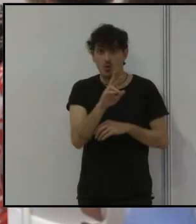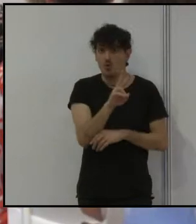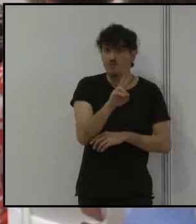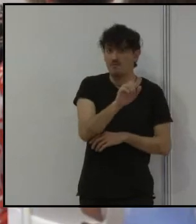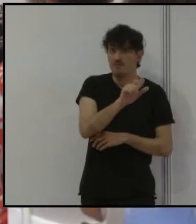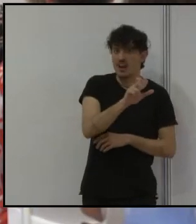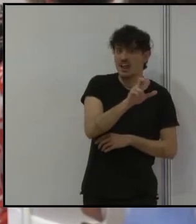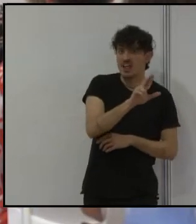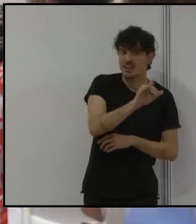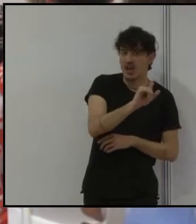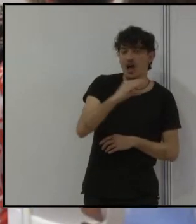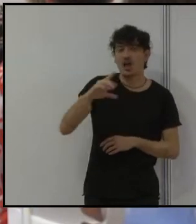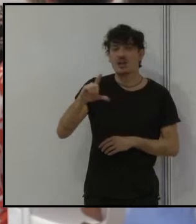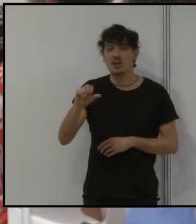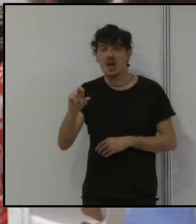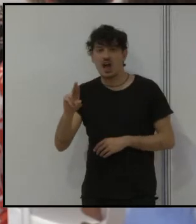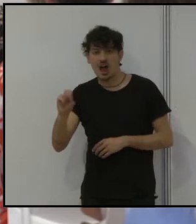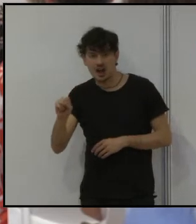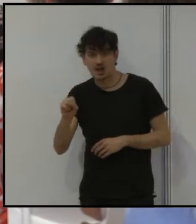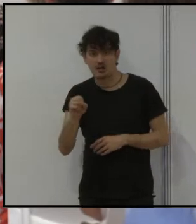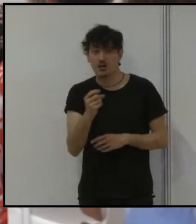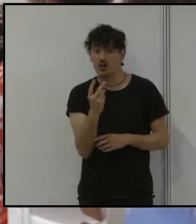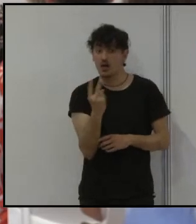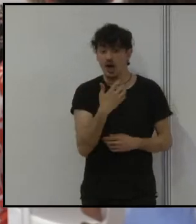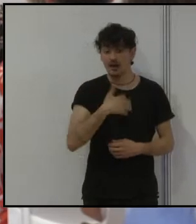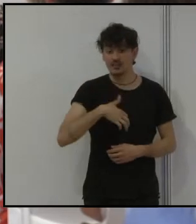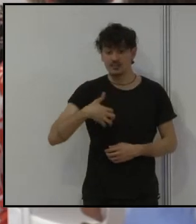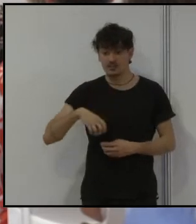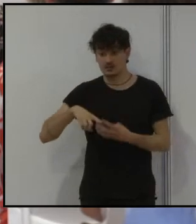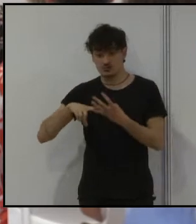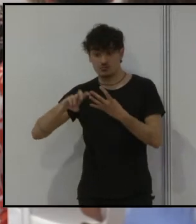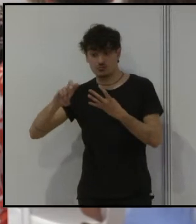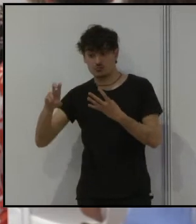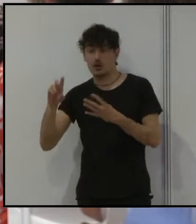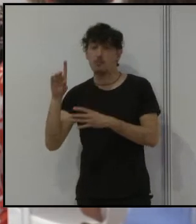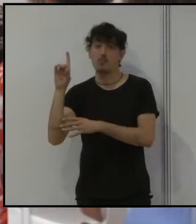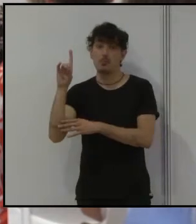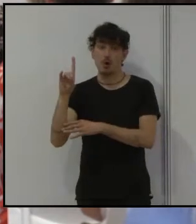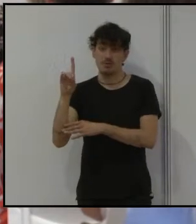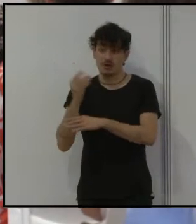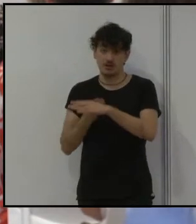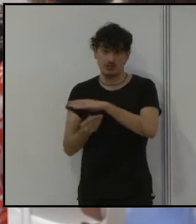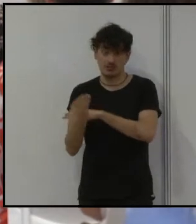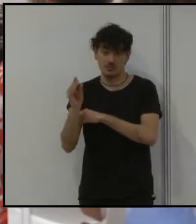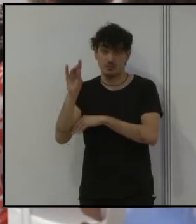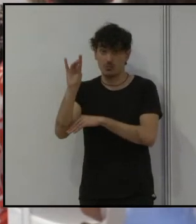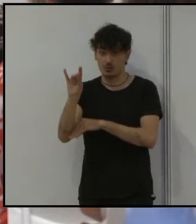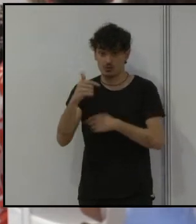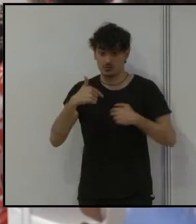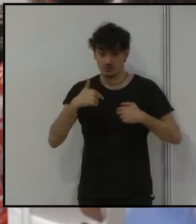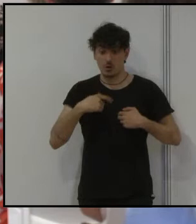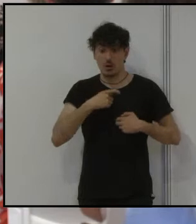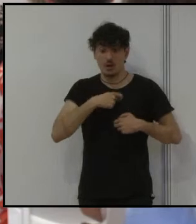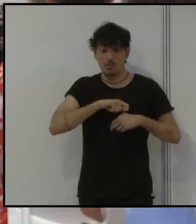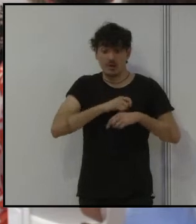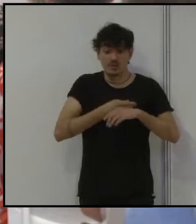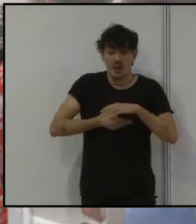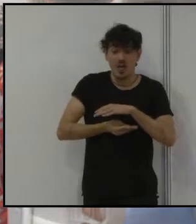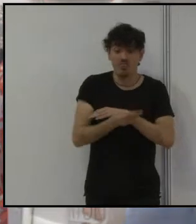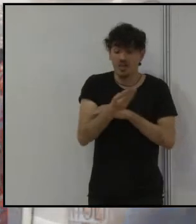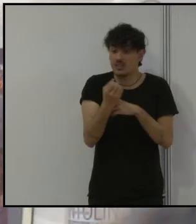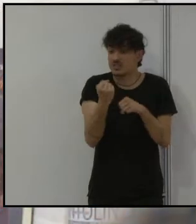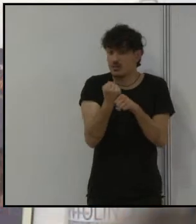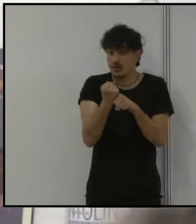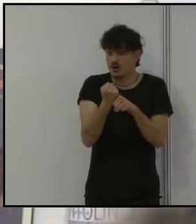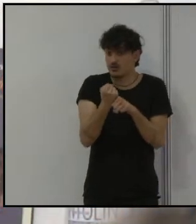son argentinas, Liliana es boliviana, y sin embargo, el hecho de haber nacido en España y trabajar en España, es el hecho